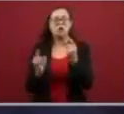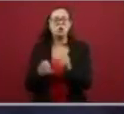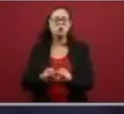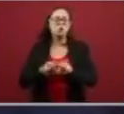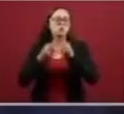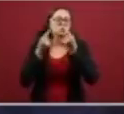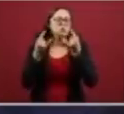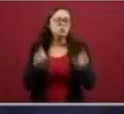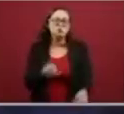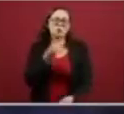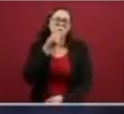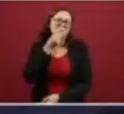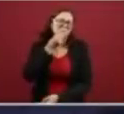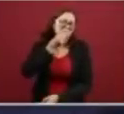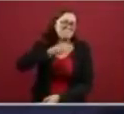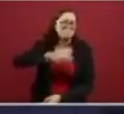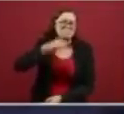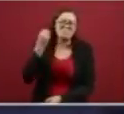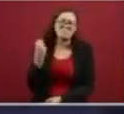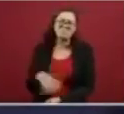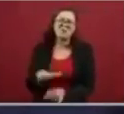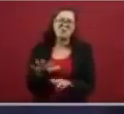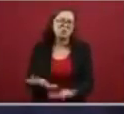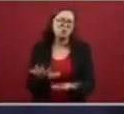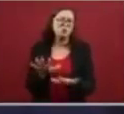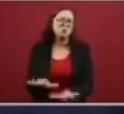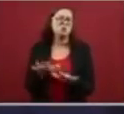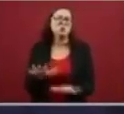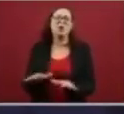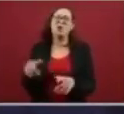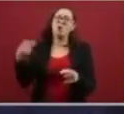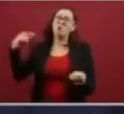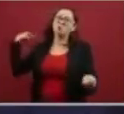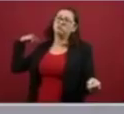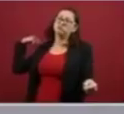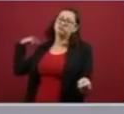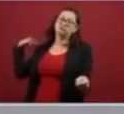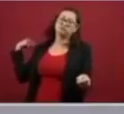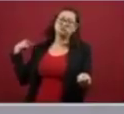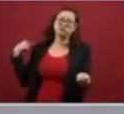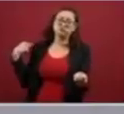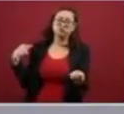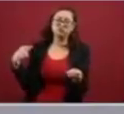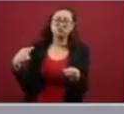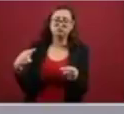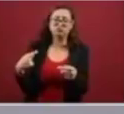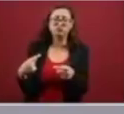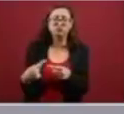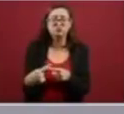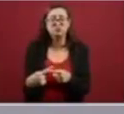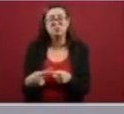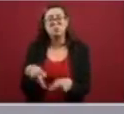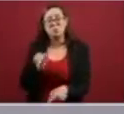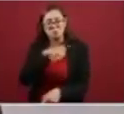extraordinaria que viene de lejos y es